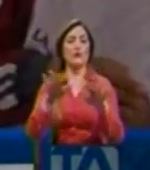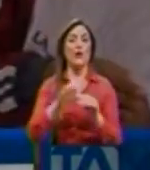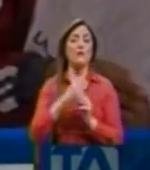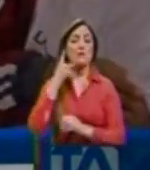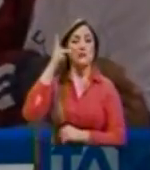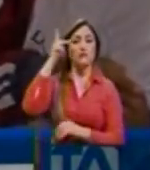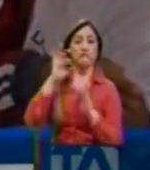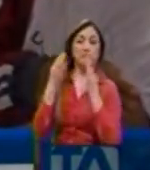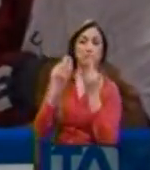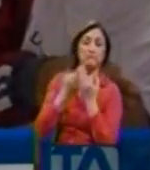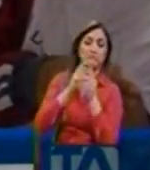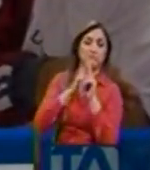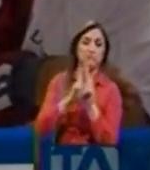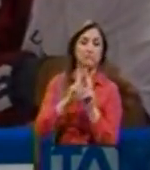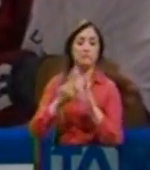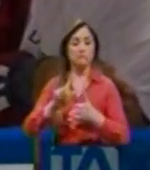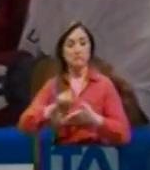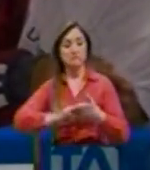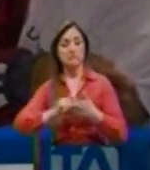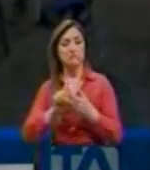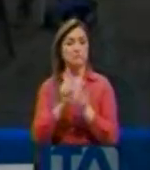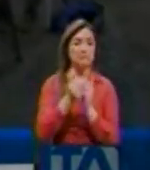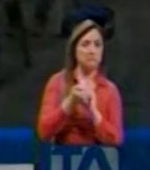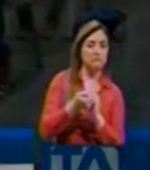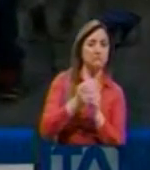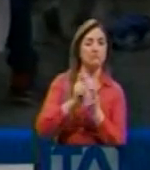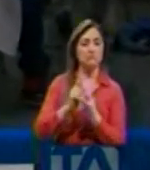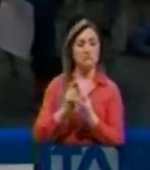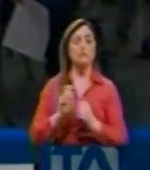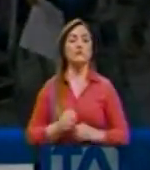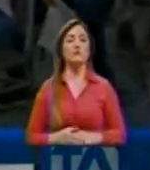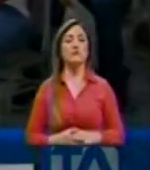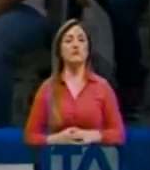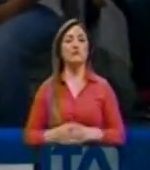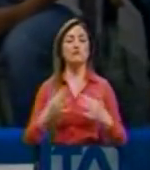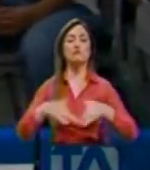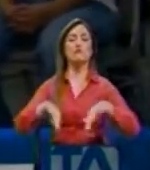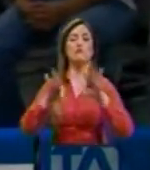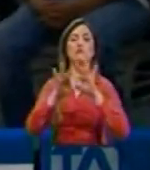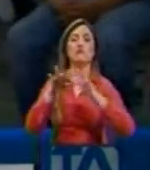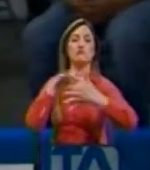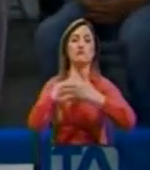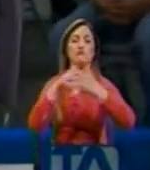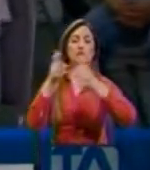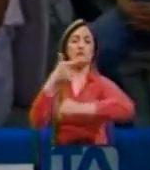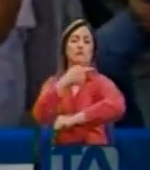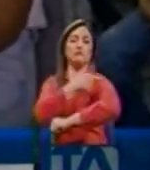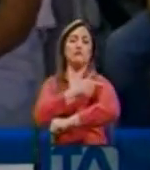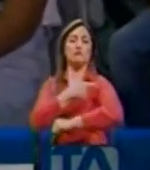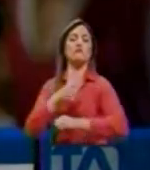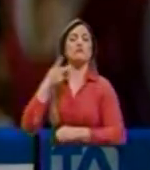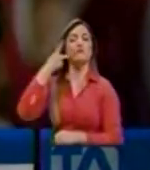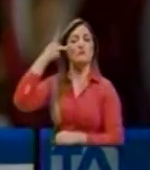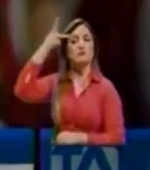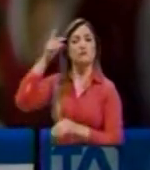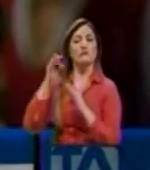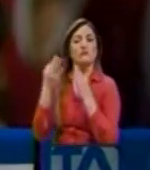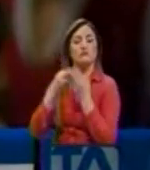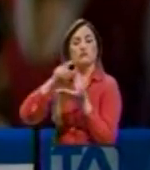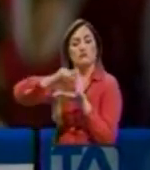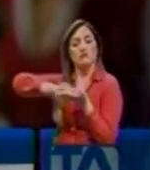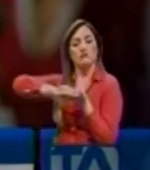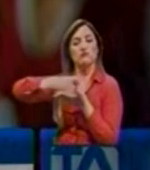varió bastante. Importante recordar que para poder ser vacunado su estudiante pues tiene que el padre de familia firmar